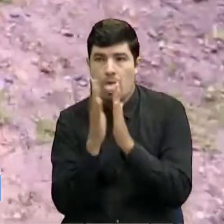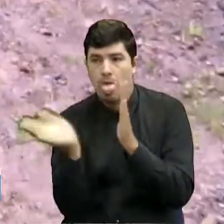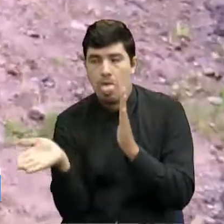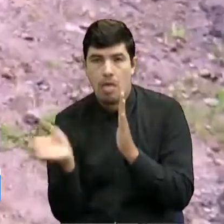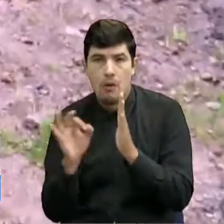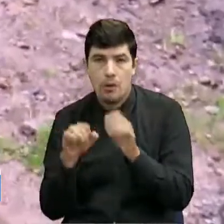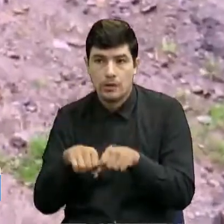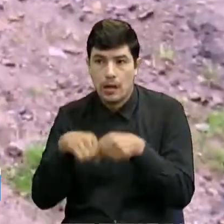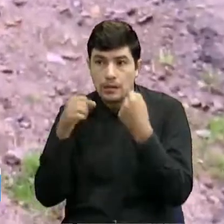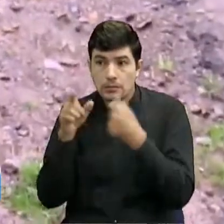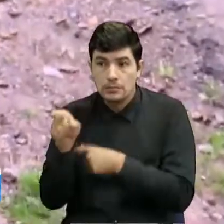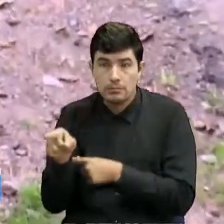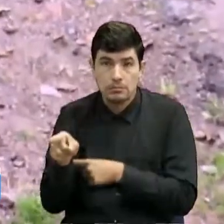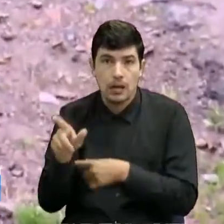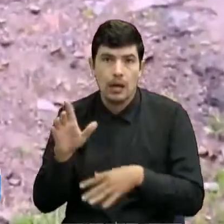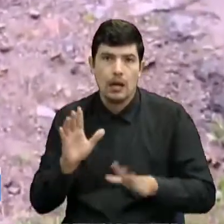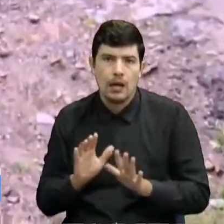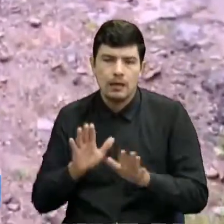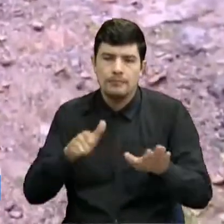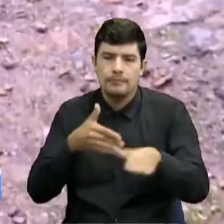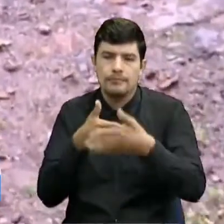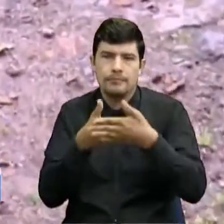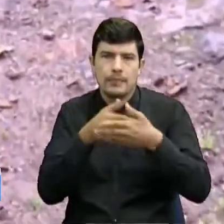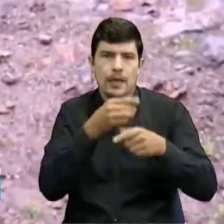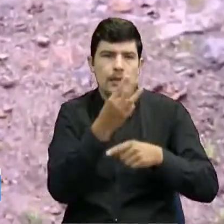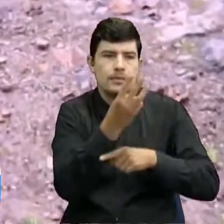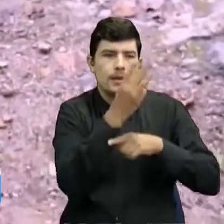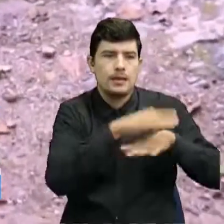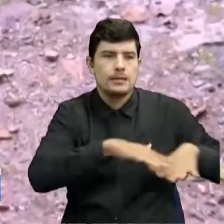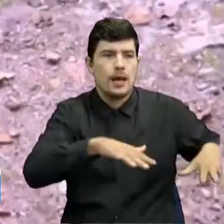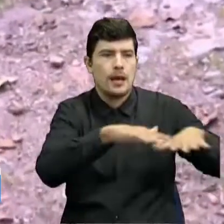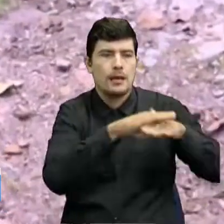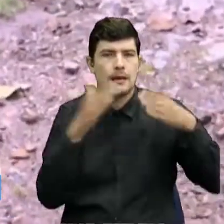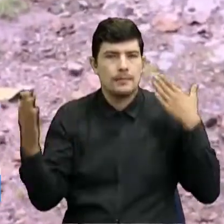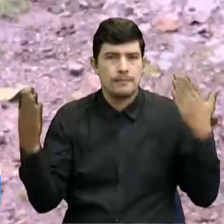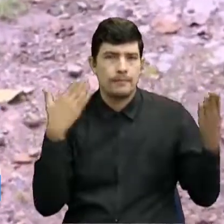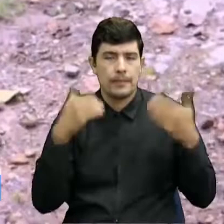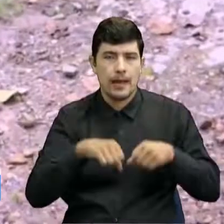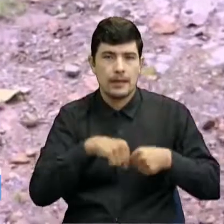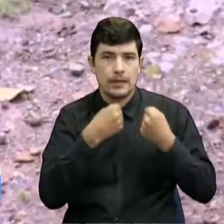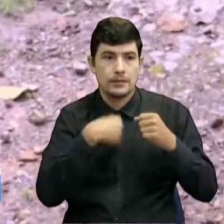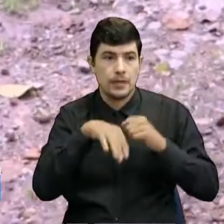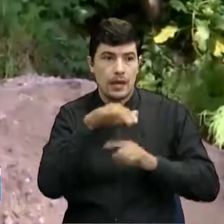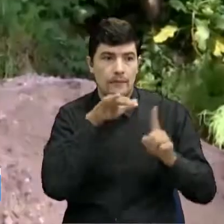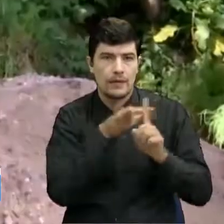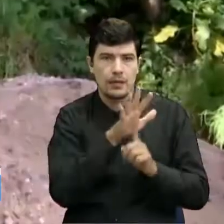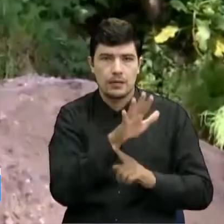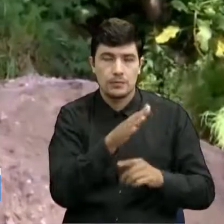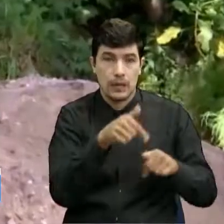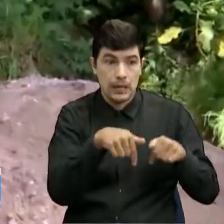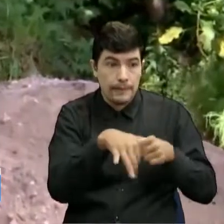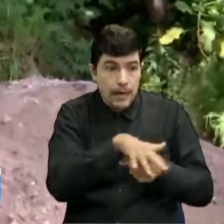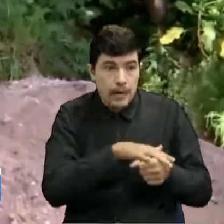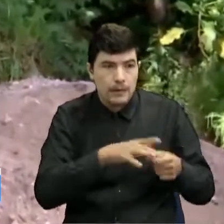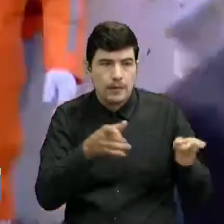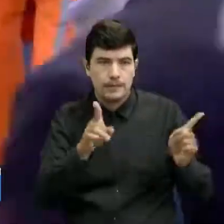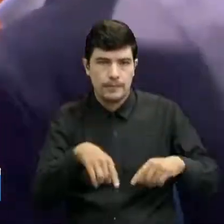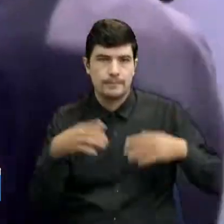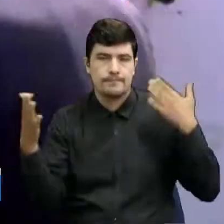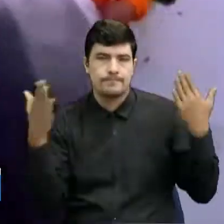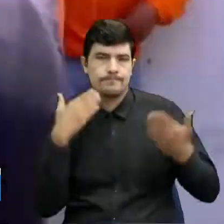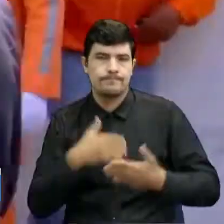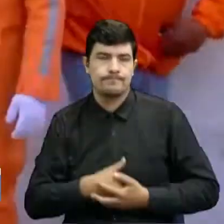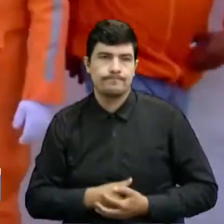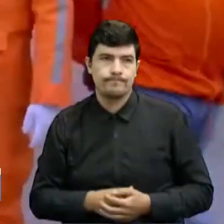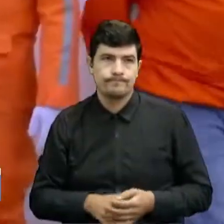llaman, entonces póngale cuidado que quedamos incomunicados. No aquí solamente el barrio, sino la vereda.